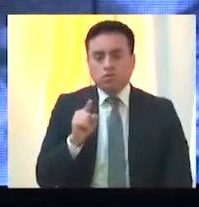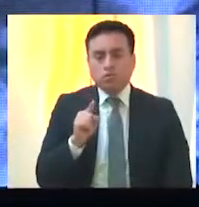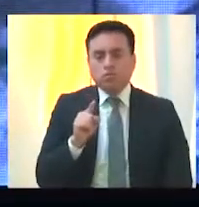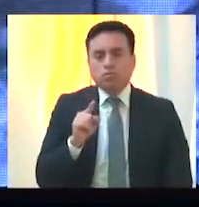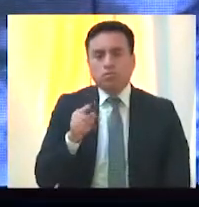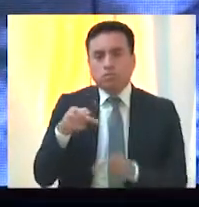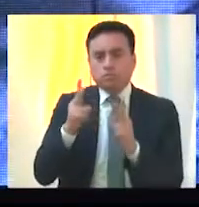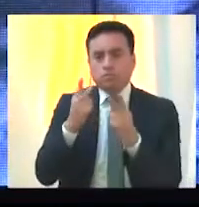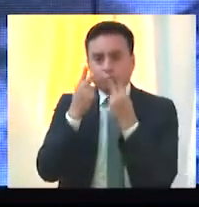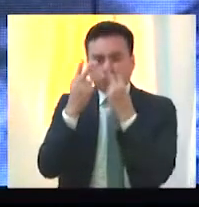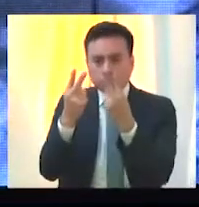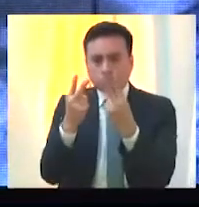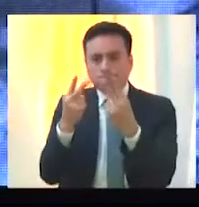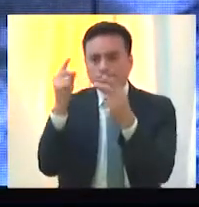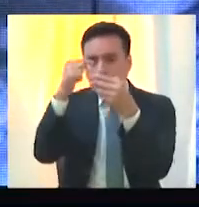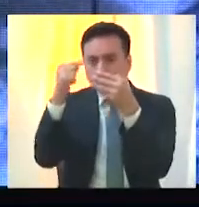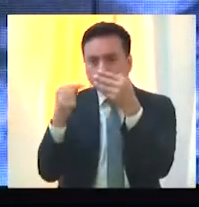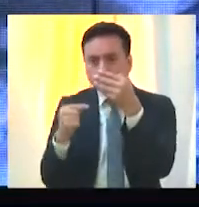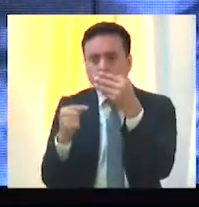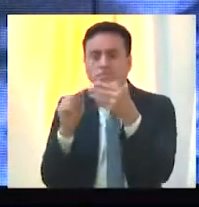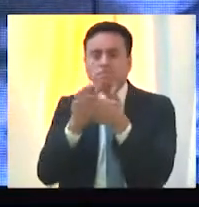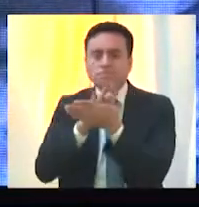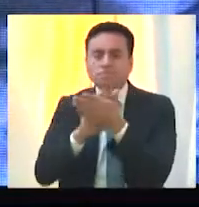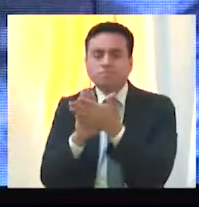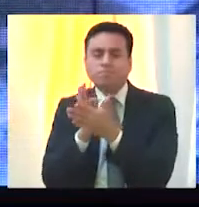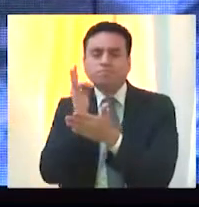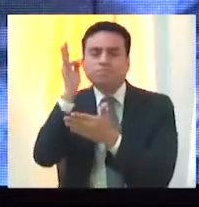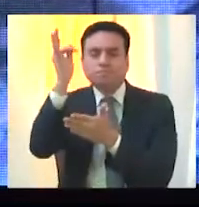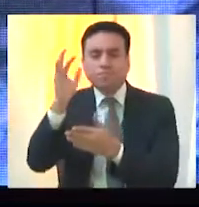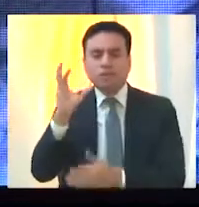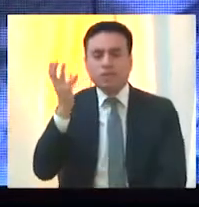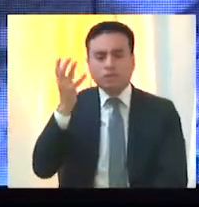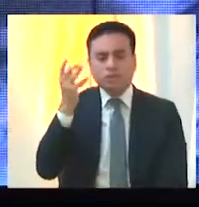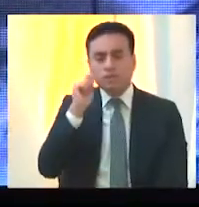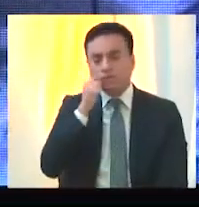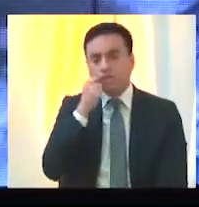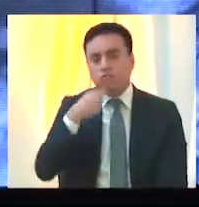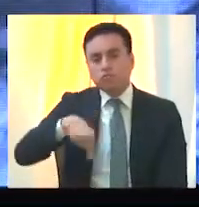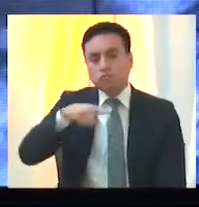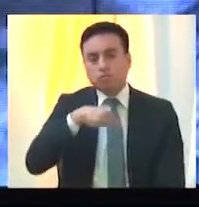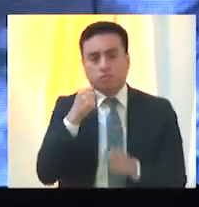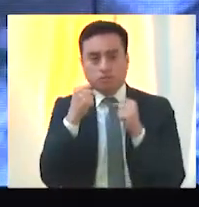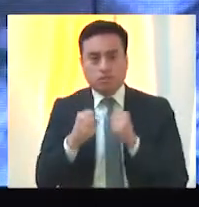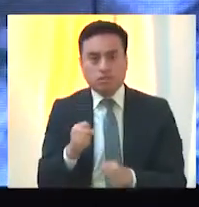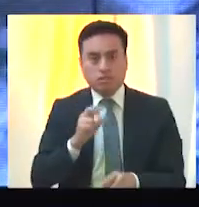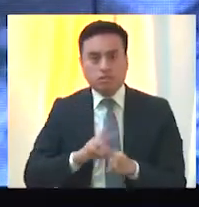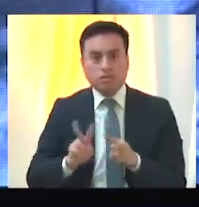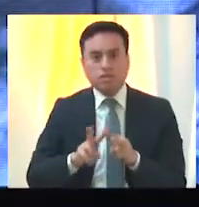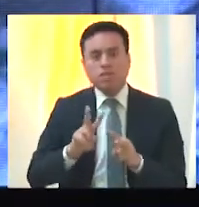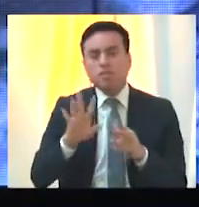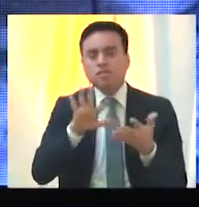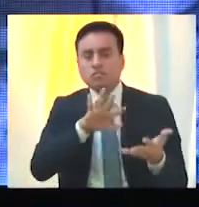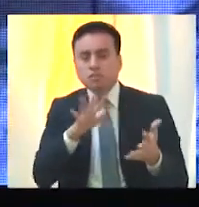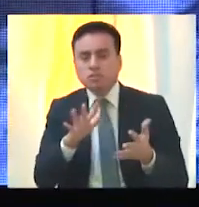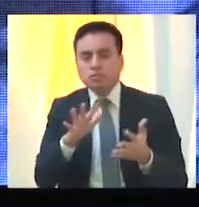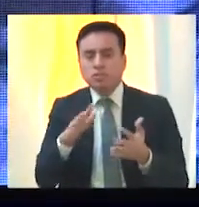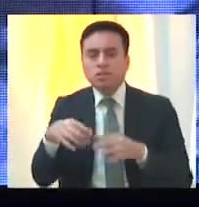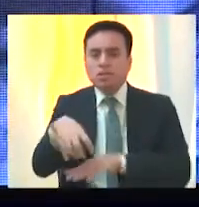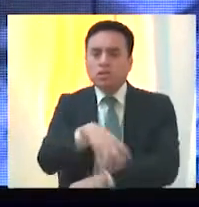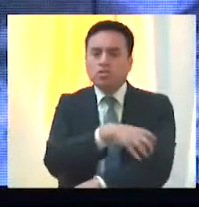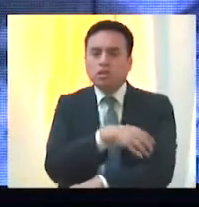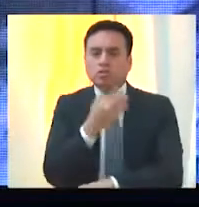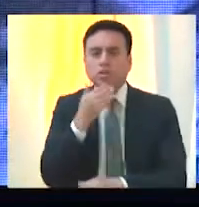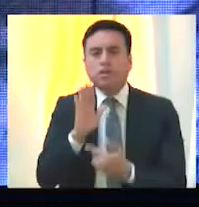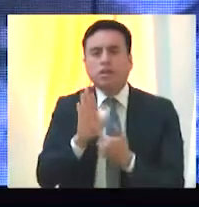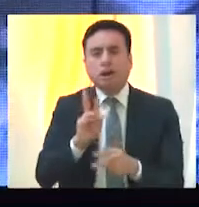no nos permite ver con demasiado detalle, estas son simulaciones globales del clima, tenemos la capacidad también de hacer simulaciones de carácter regional, y eso es lo